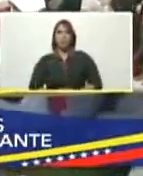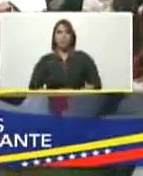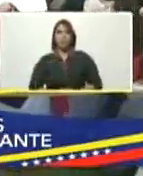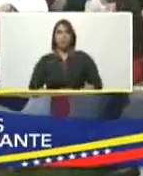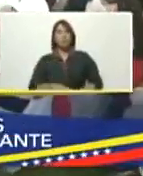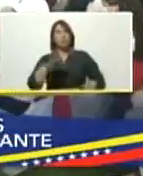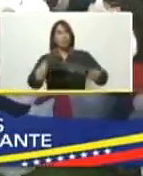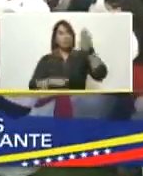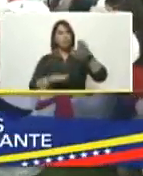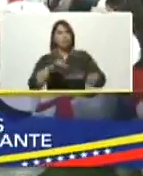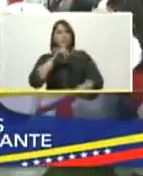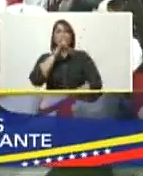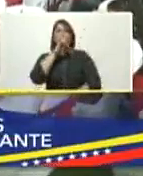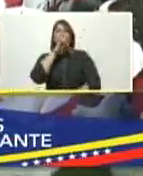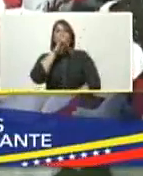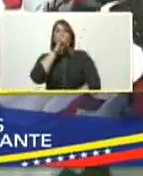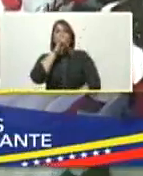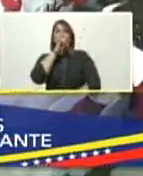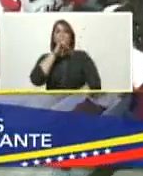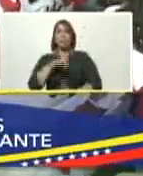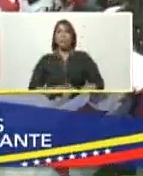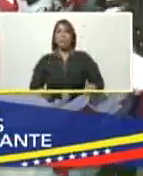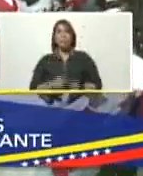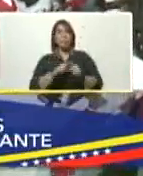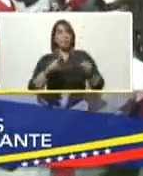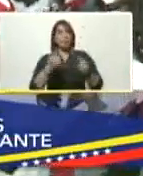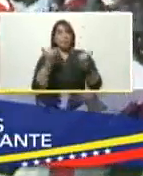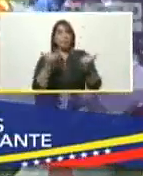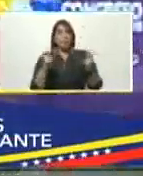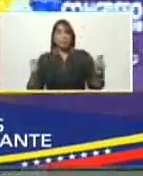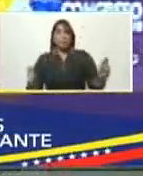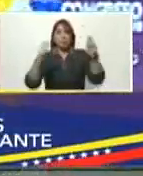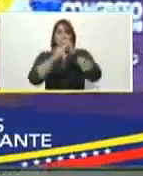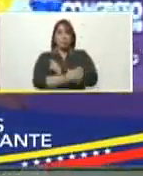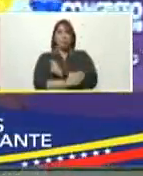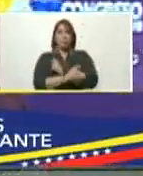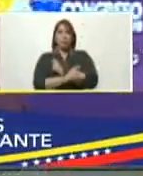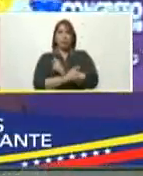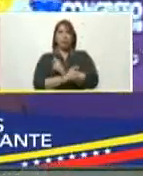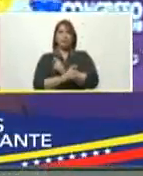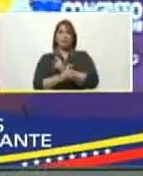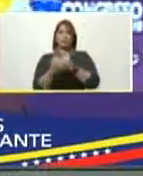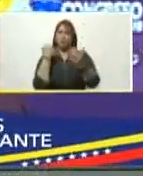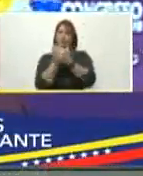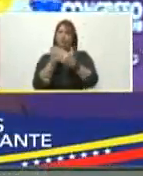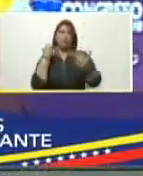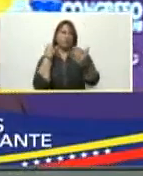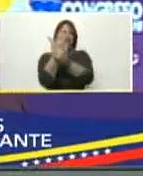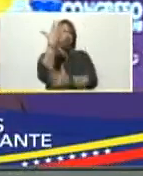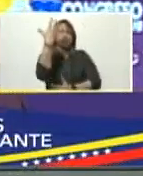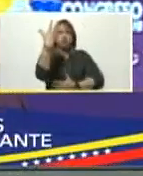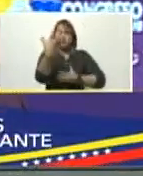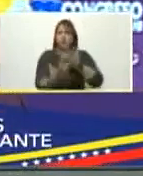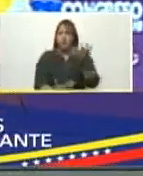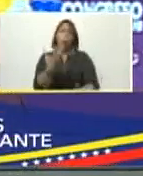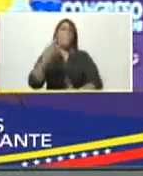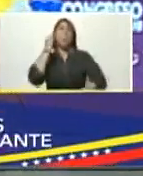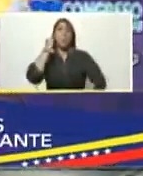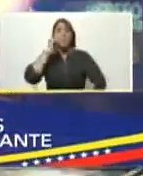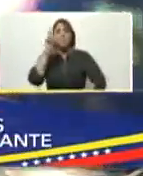veces silenciosa, pero que ahora se transforma en un volcán. Y es que la mujer